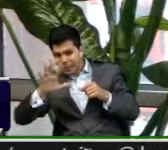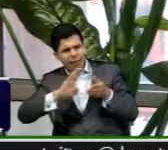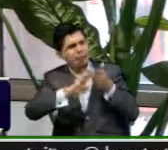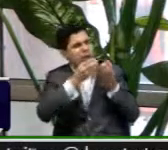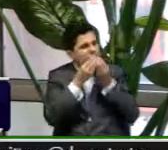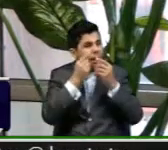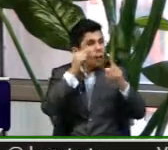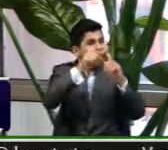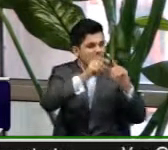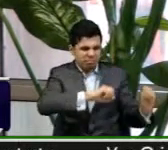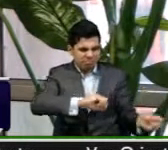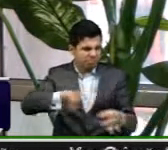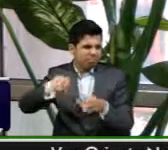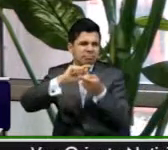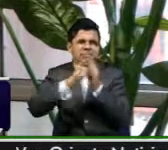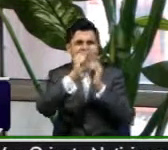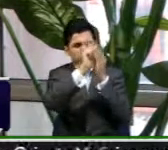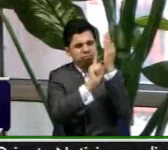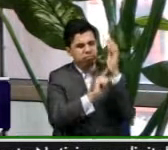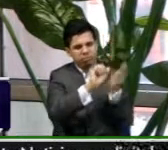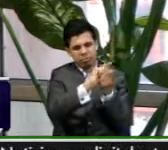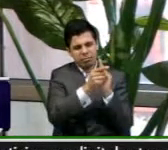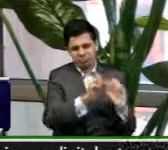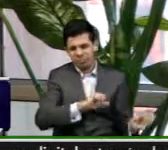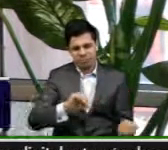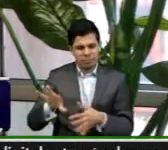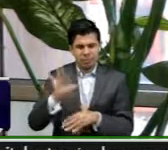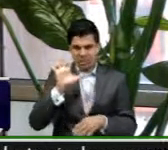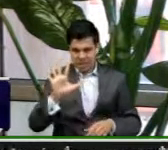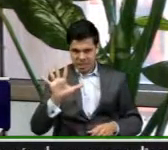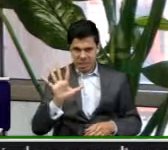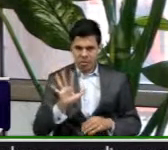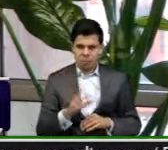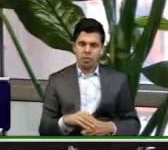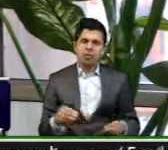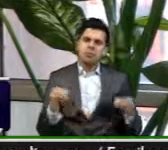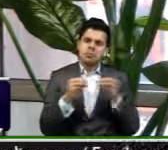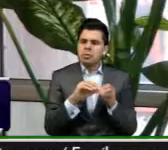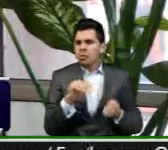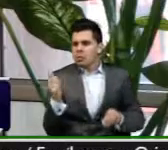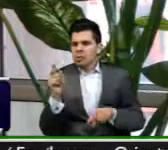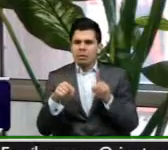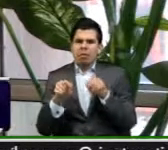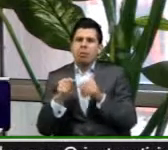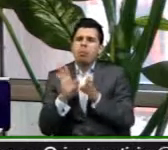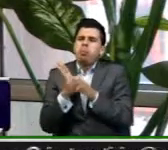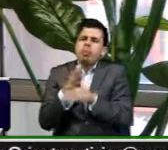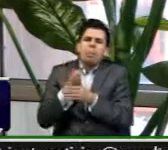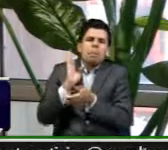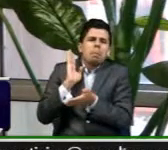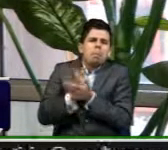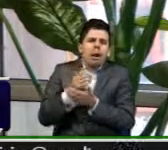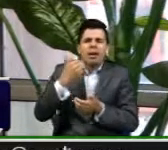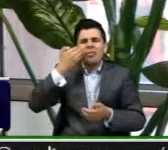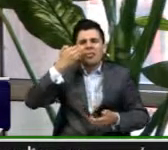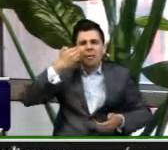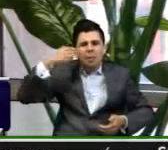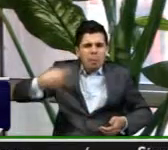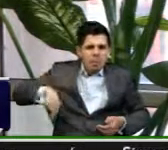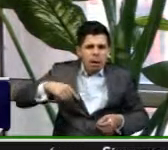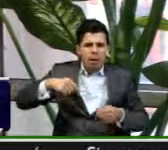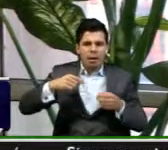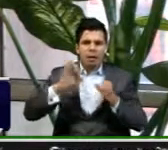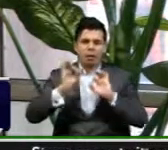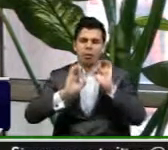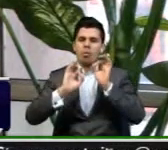Consejo en las diferentes listas y el resto fueron por, digamos, motivos de fuerza mayor, salud o que de